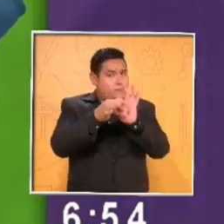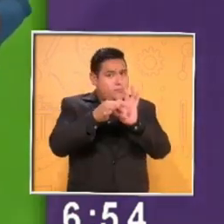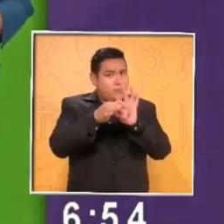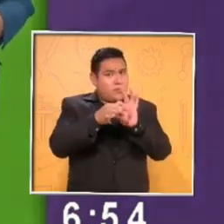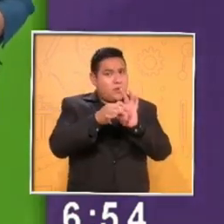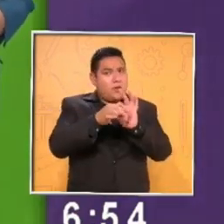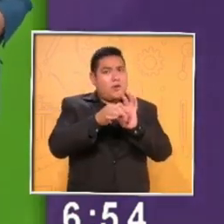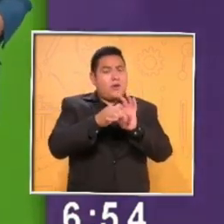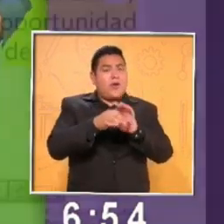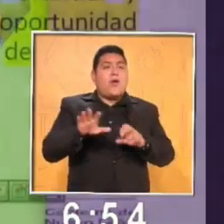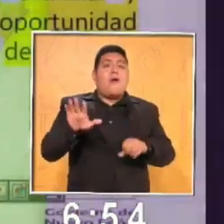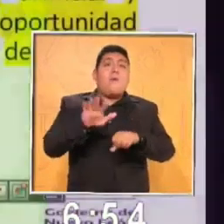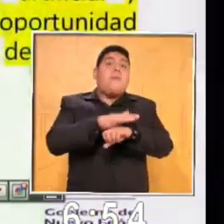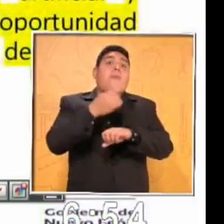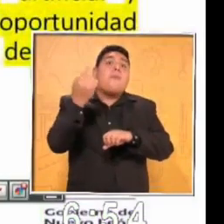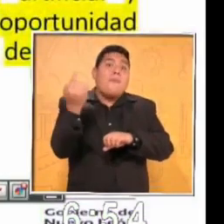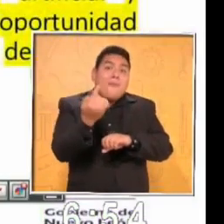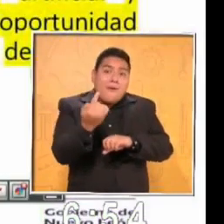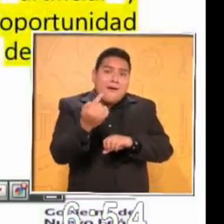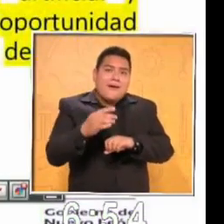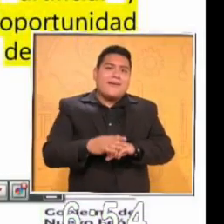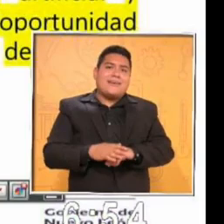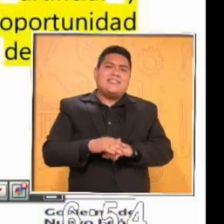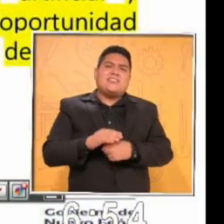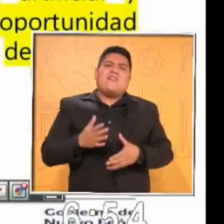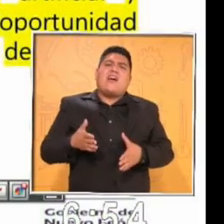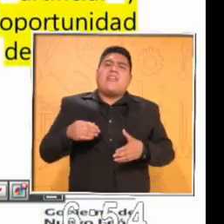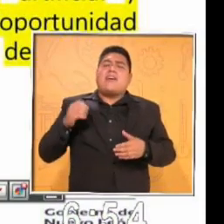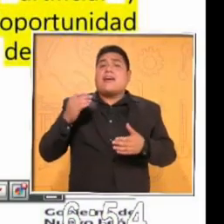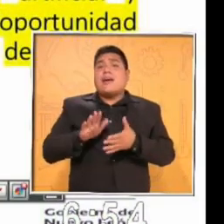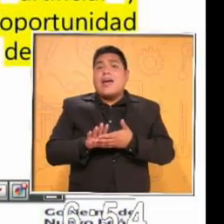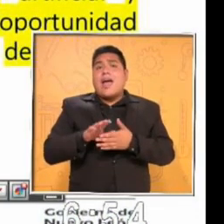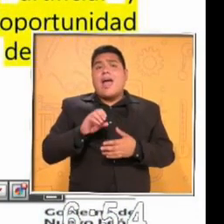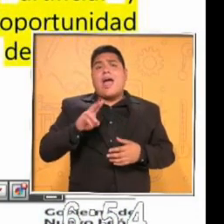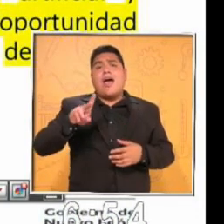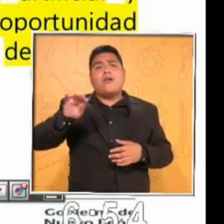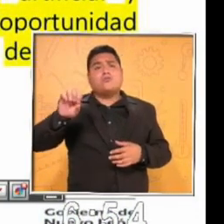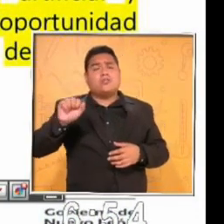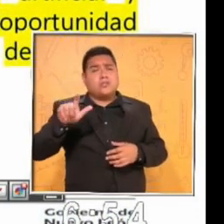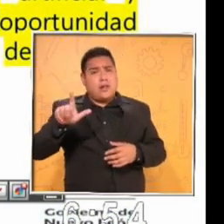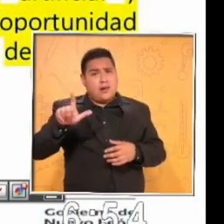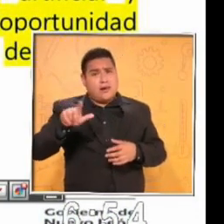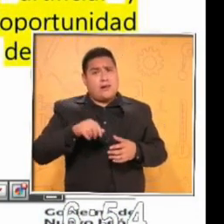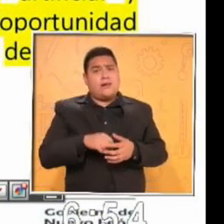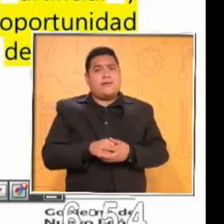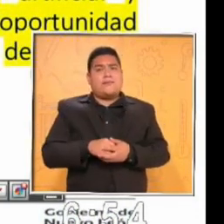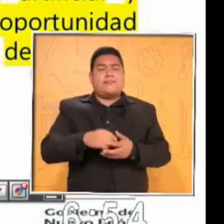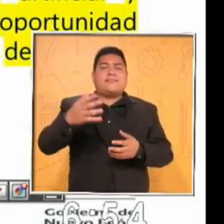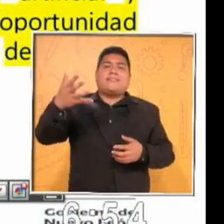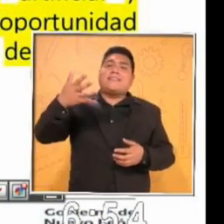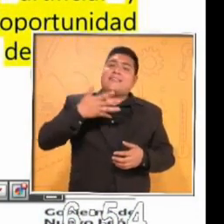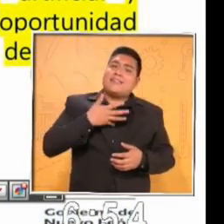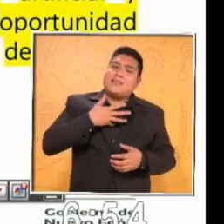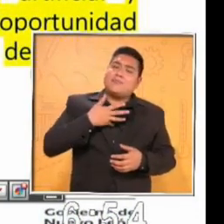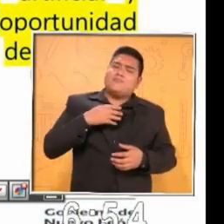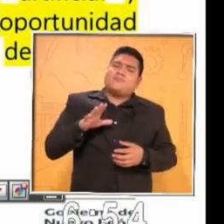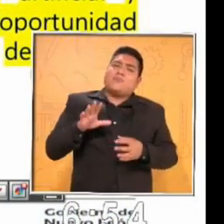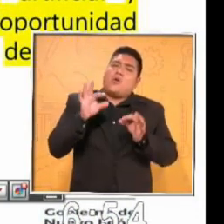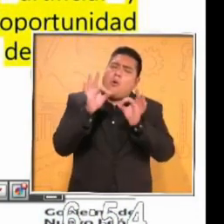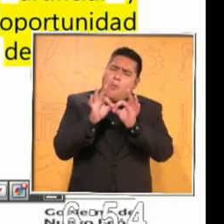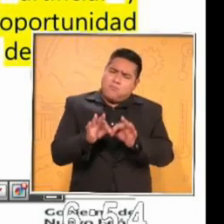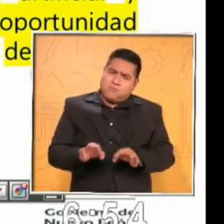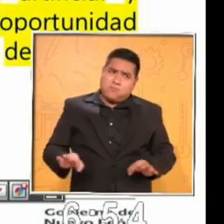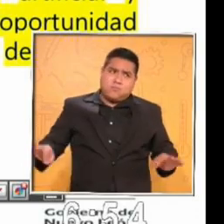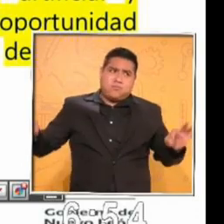el nexo porque, que es un nexo causal. Entonces, tenemos también una parte muy importante